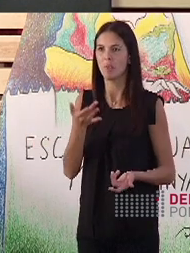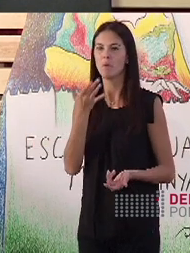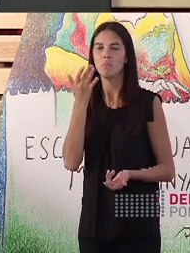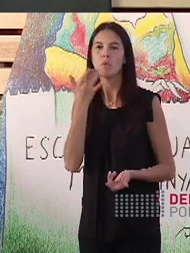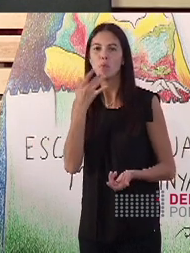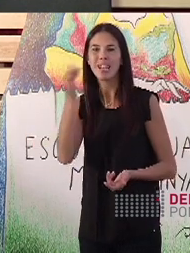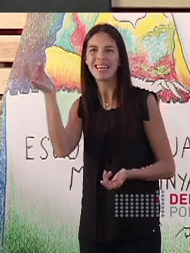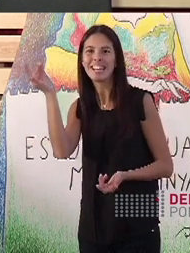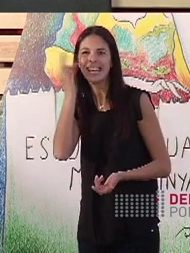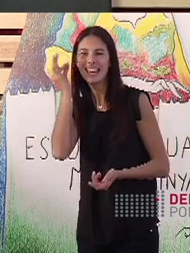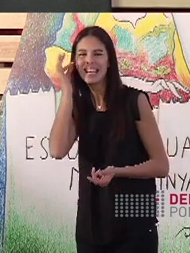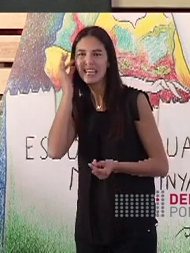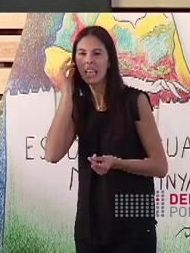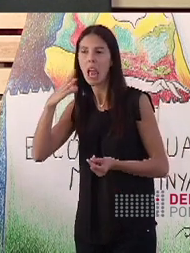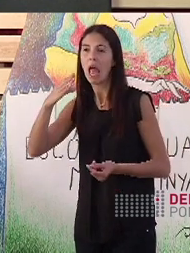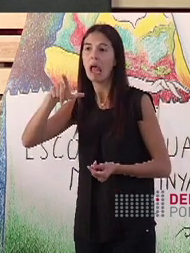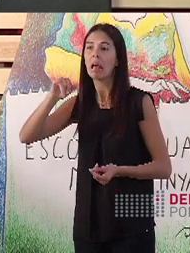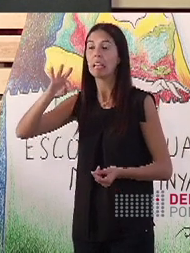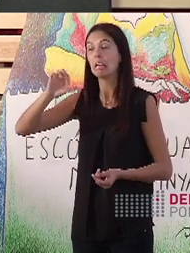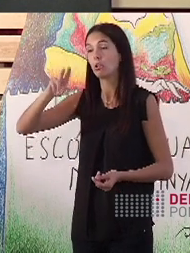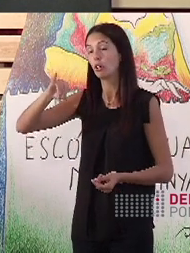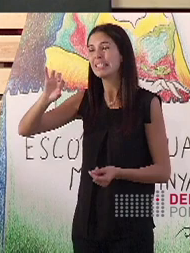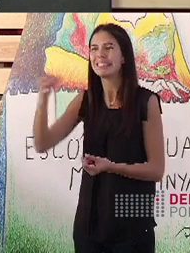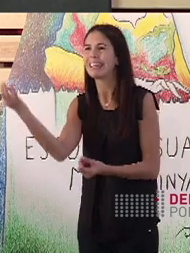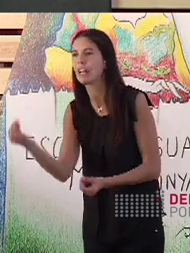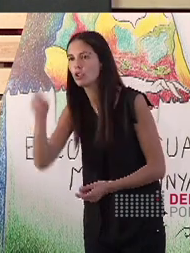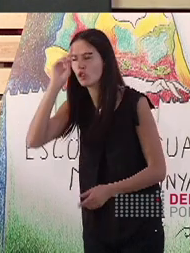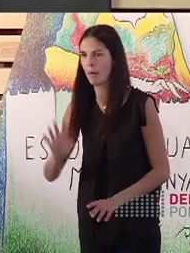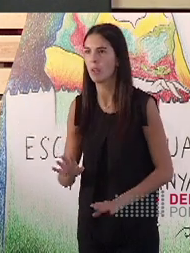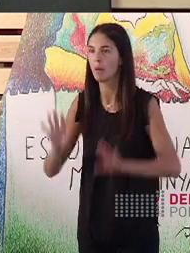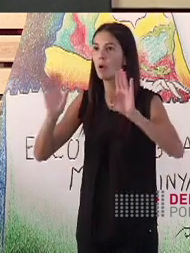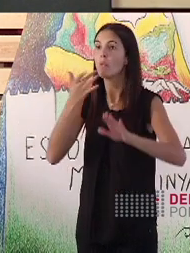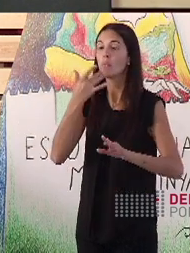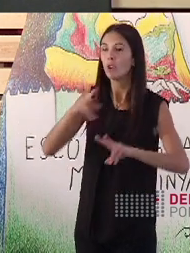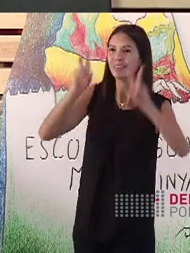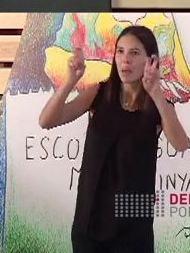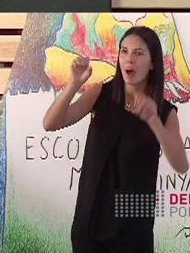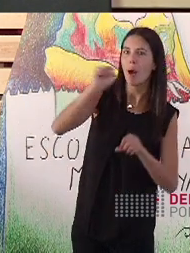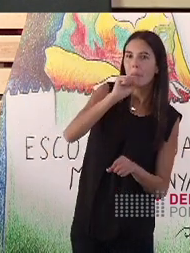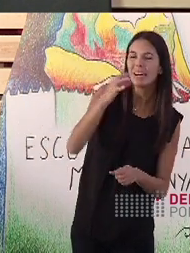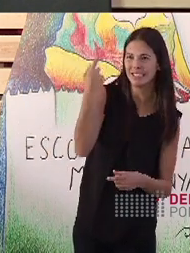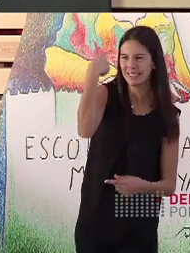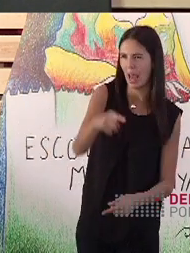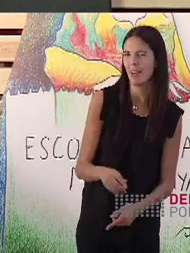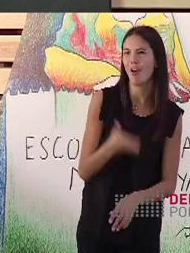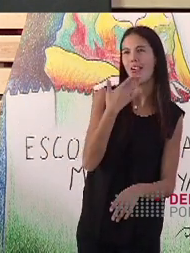clítoris, pero sí saben cómo se hace, perdonadme, una mamada, con 14 años. Y con 12.